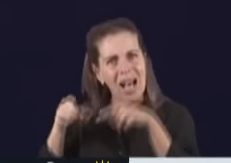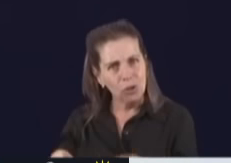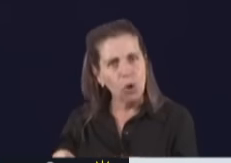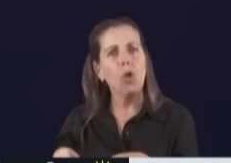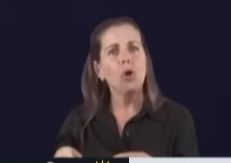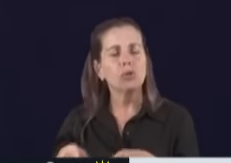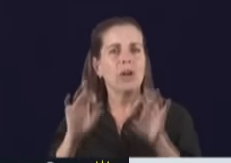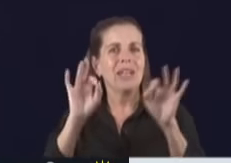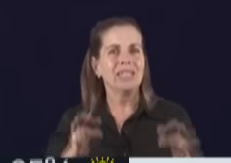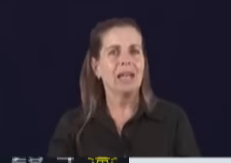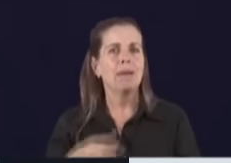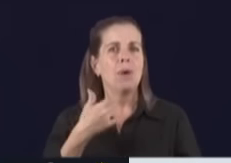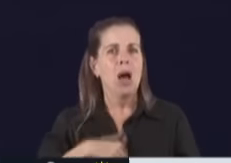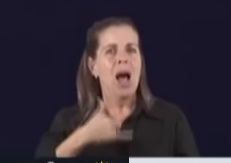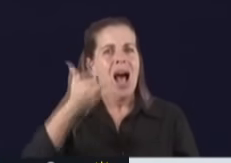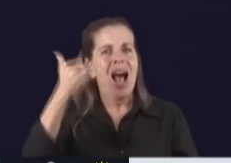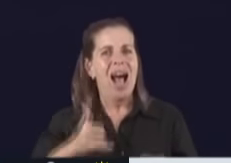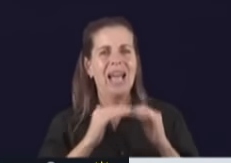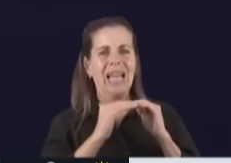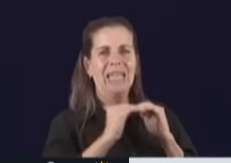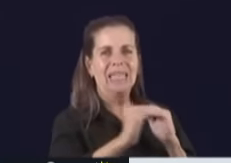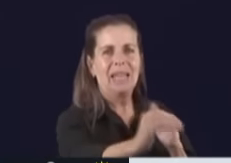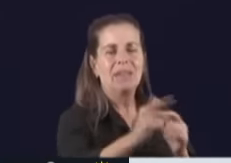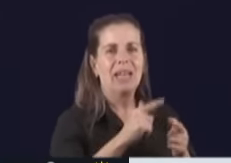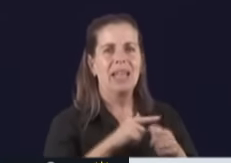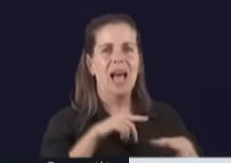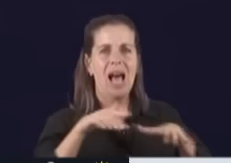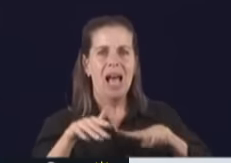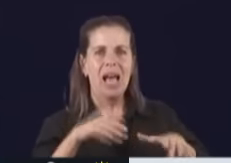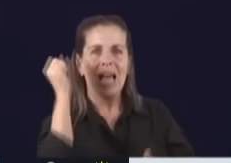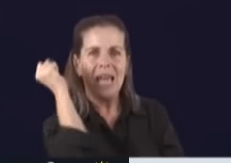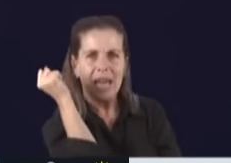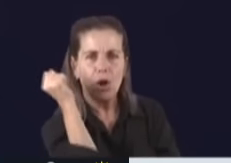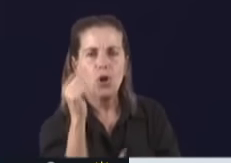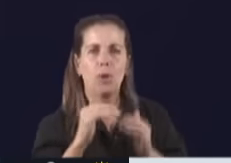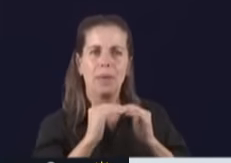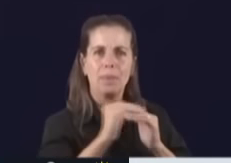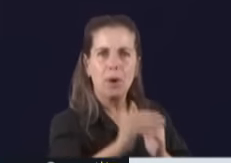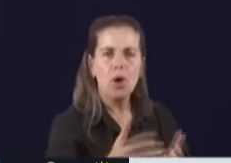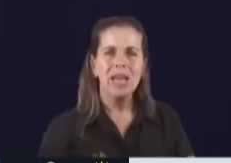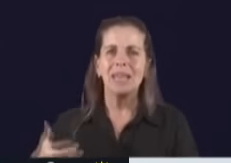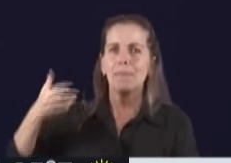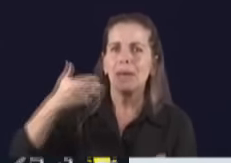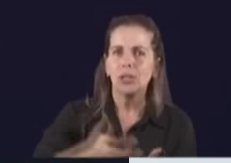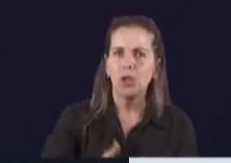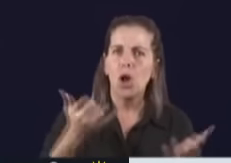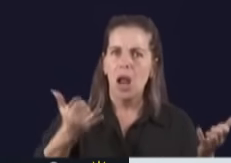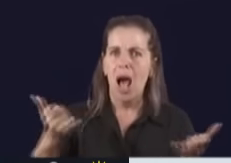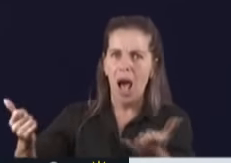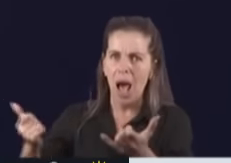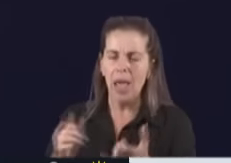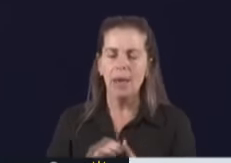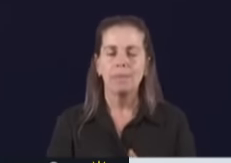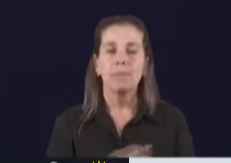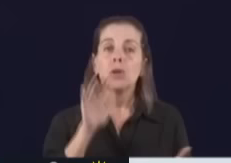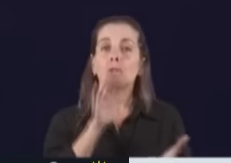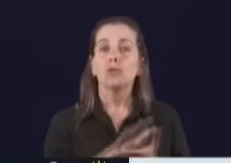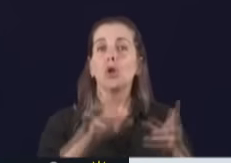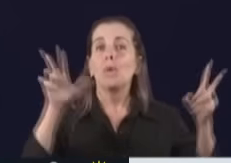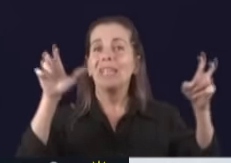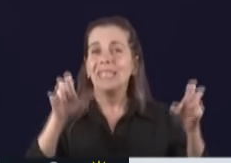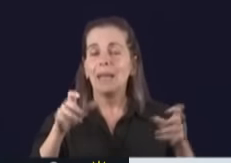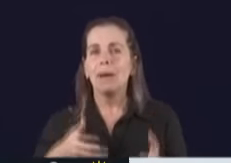estabilidad, crecimiento de la actividad de inversiones sin chamanismo económico. En el marco del régimen de grandes inversiones